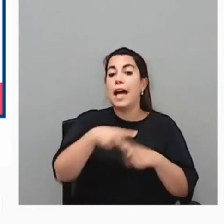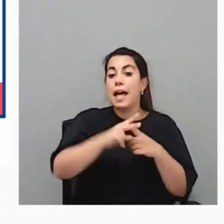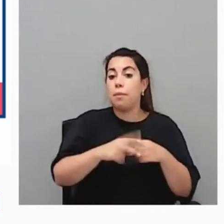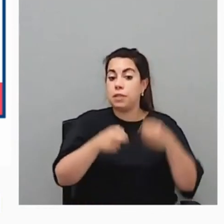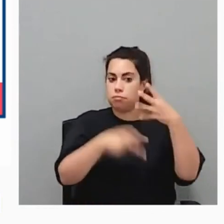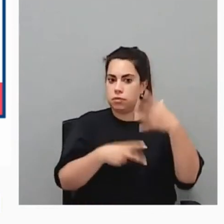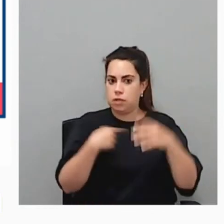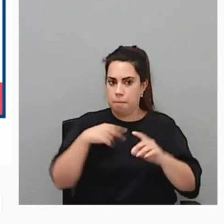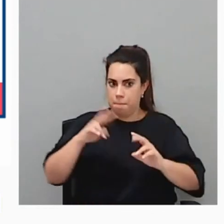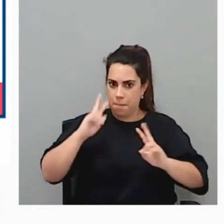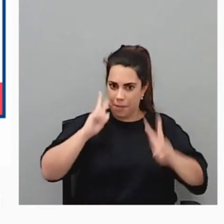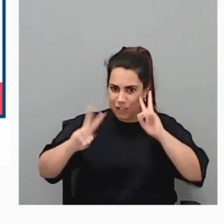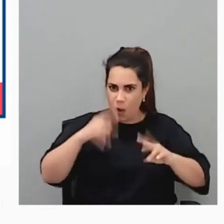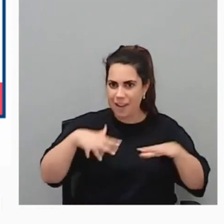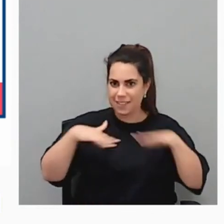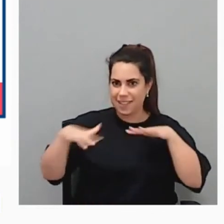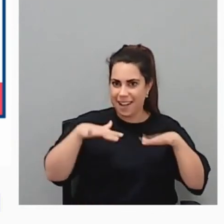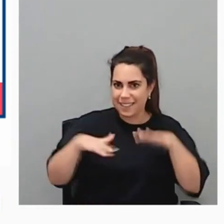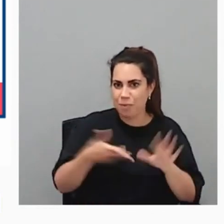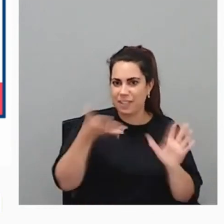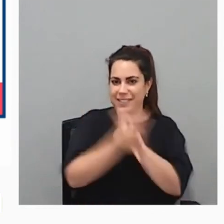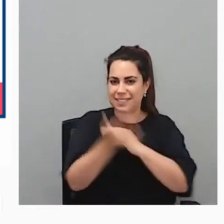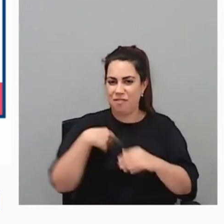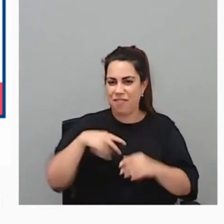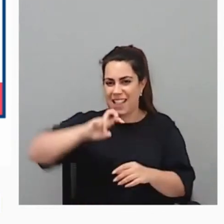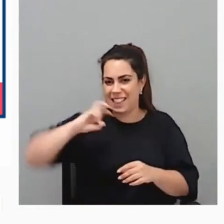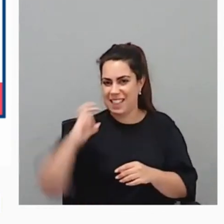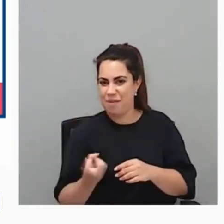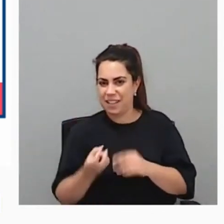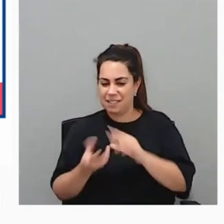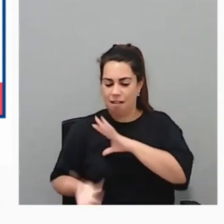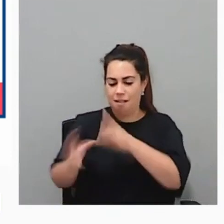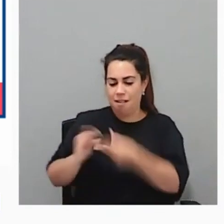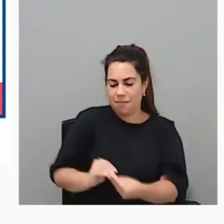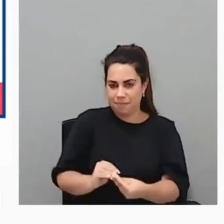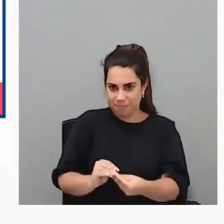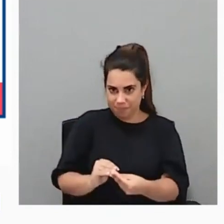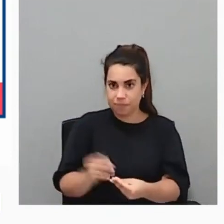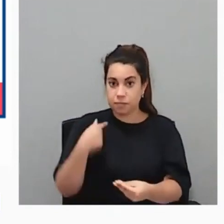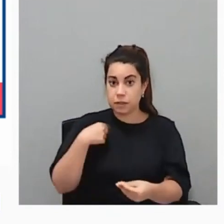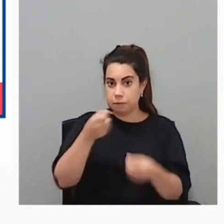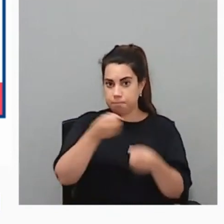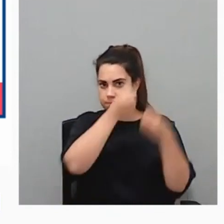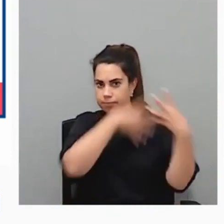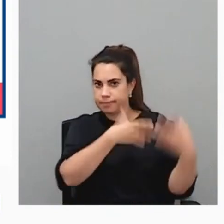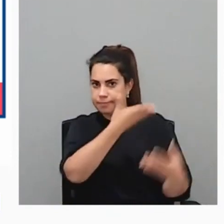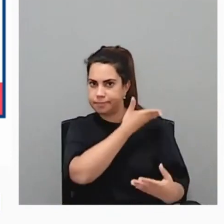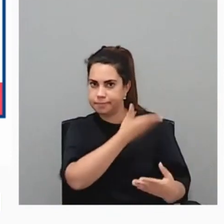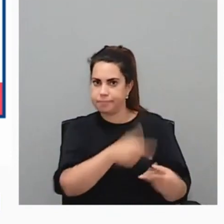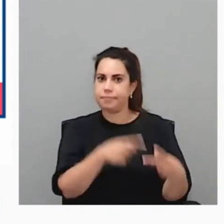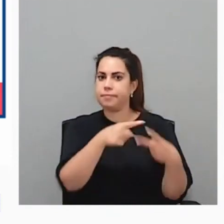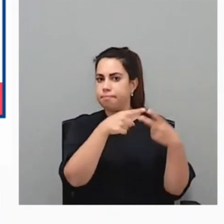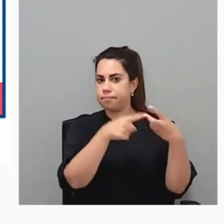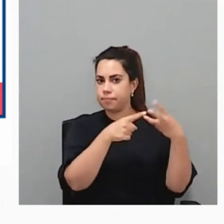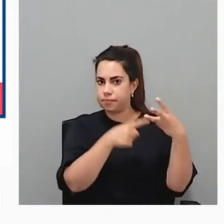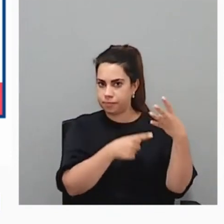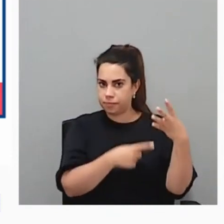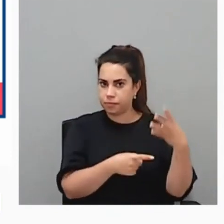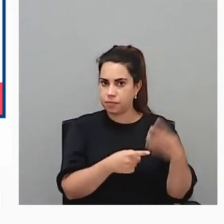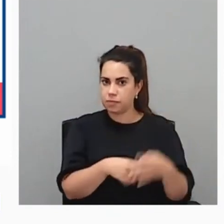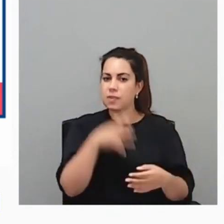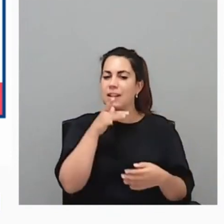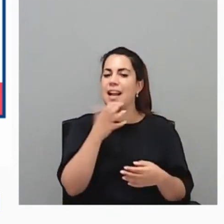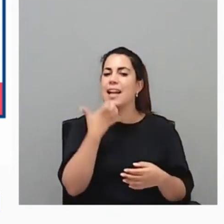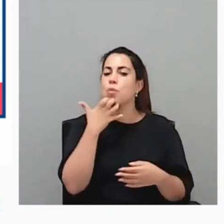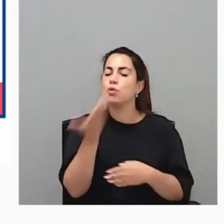y que dan respuesta a la diversidad. Las herramientas las tenéis ahí, son la señalización, los horarios, las secuencias, y os pongo algunos